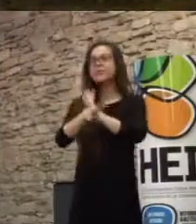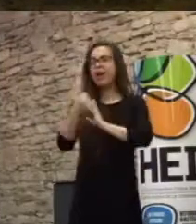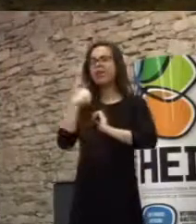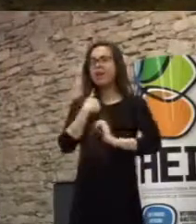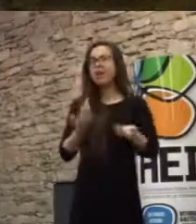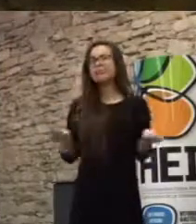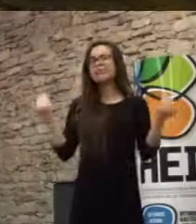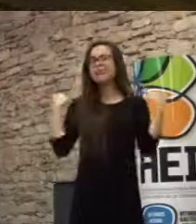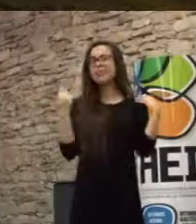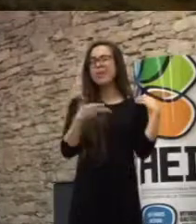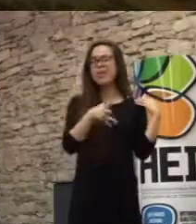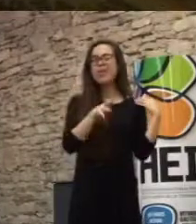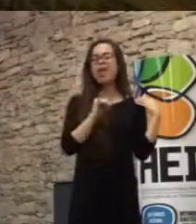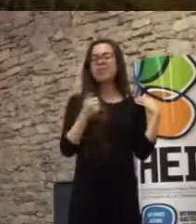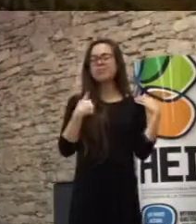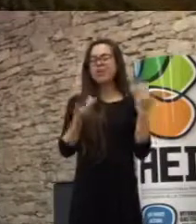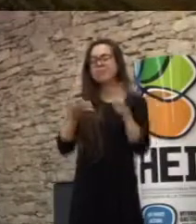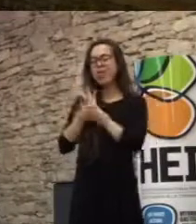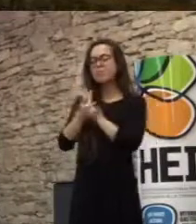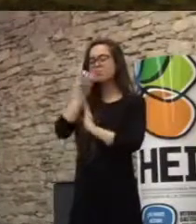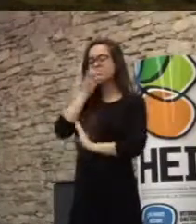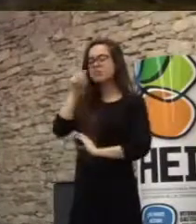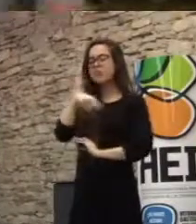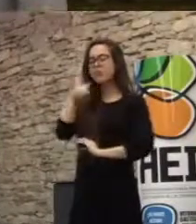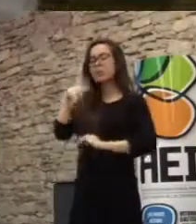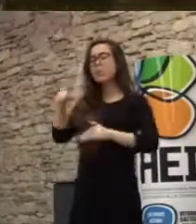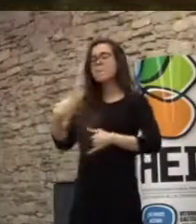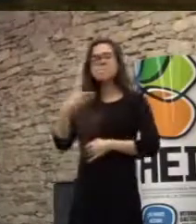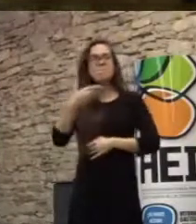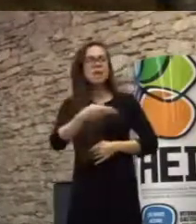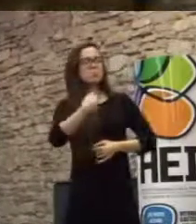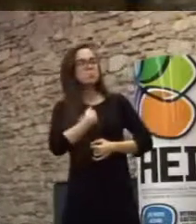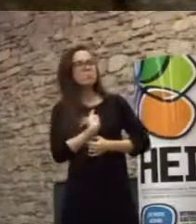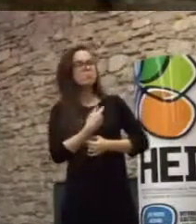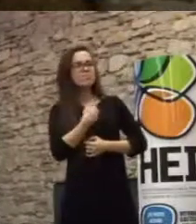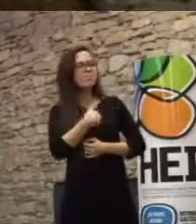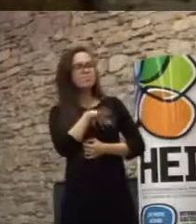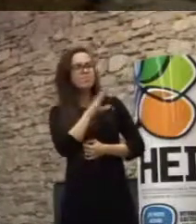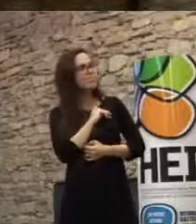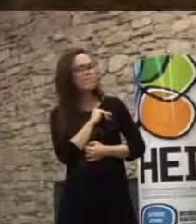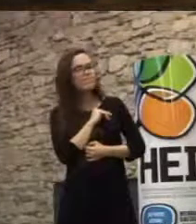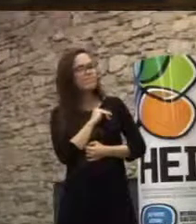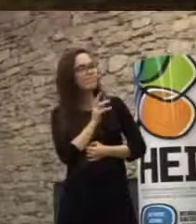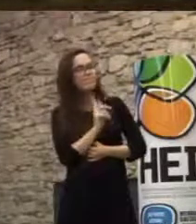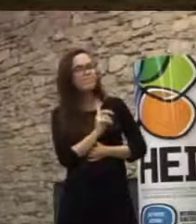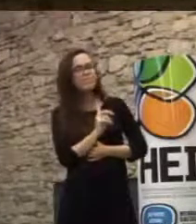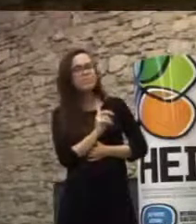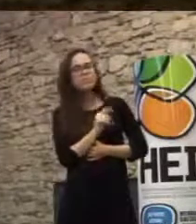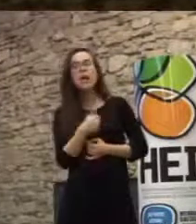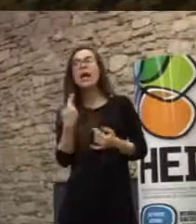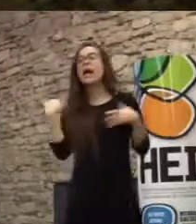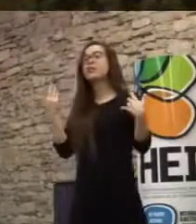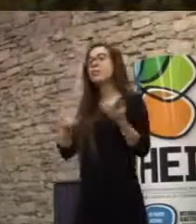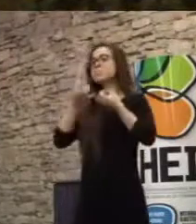de haber expresado correctamente entonces si ve me dice yo chico pues la verdad es que no te entendí lo vale pues con gesto y puedes cambiar el mensaje